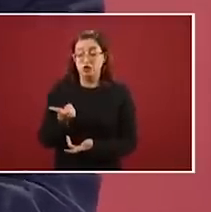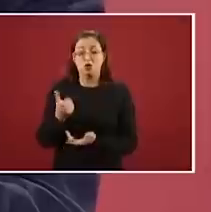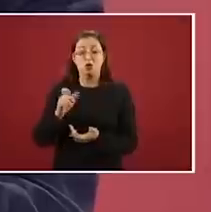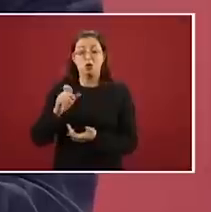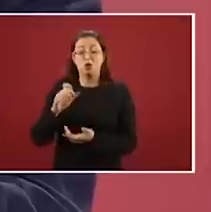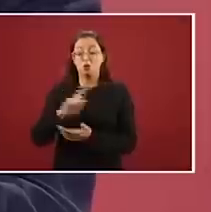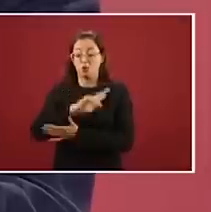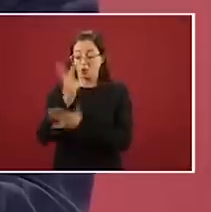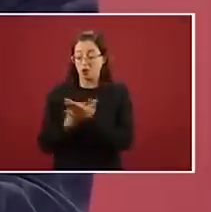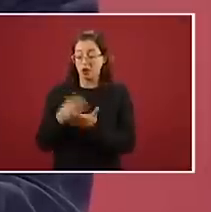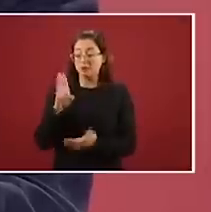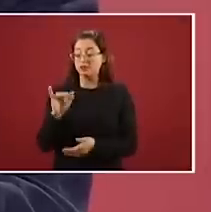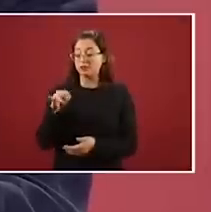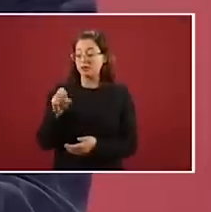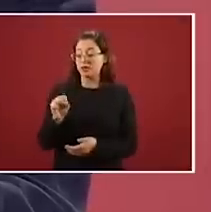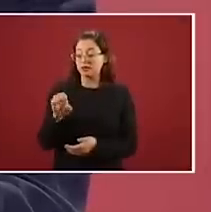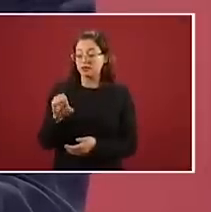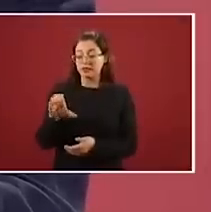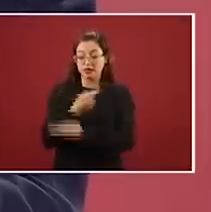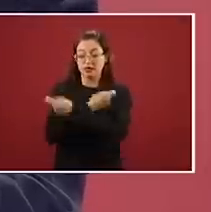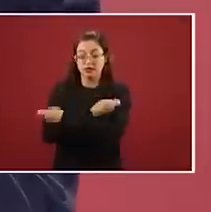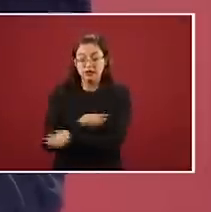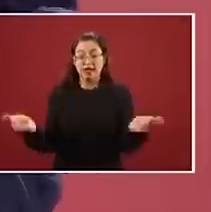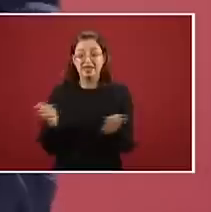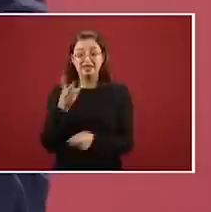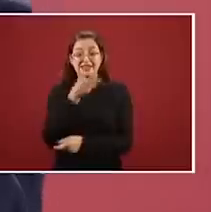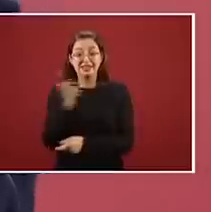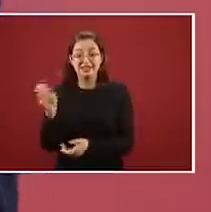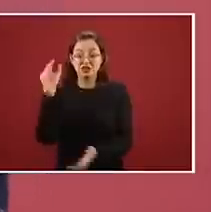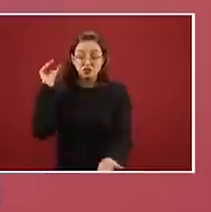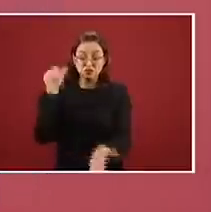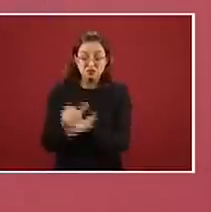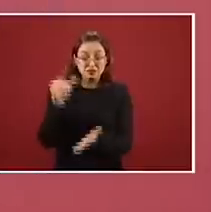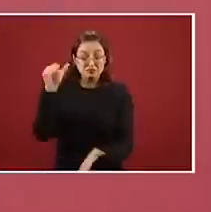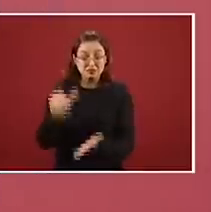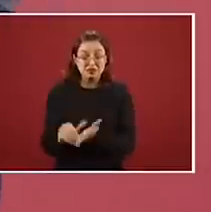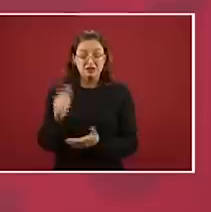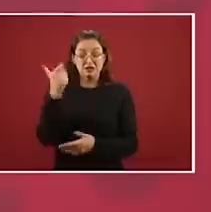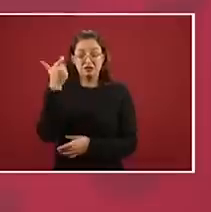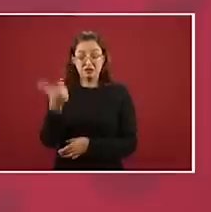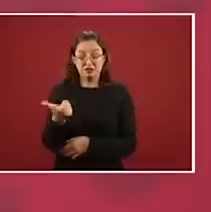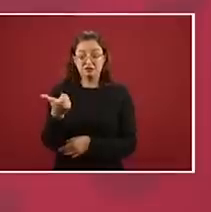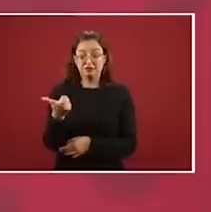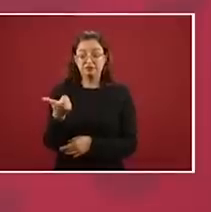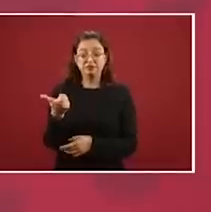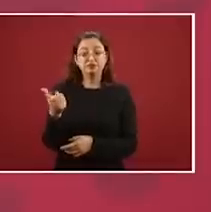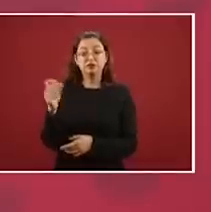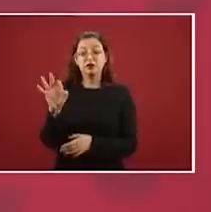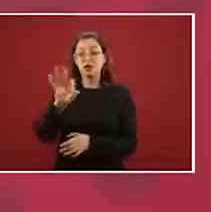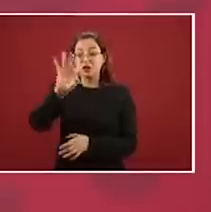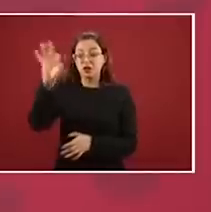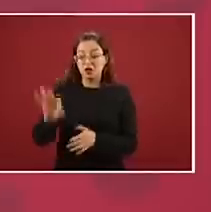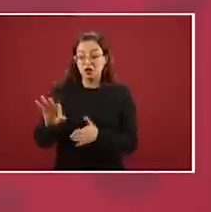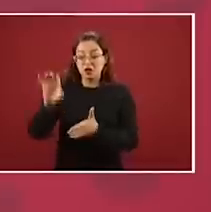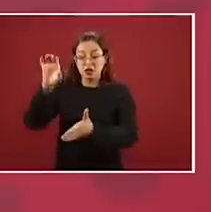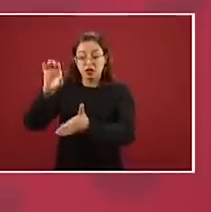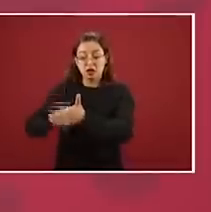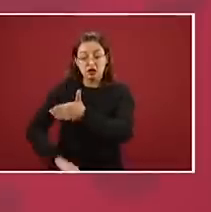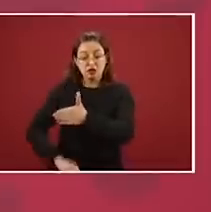300,000 millones, ¿sí?, con un porcentaje por el pago de